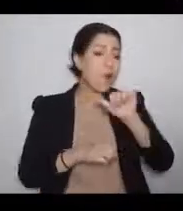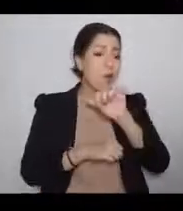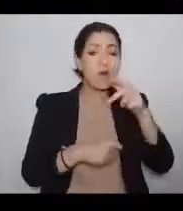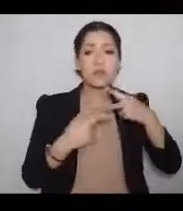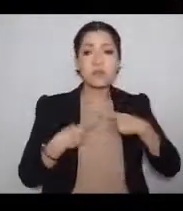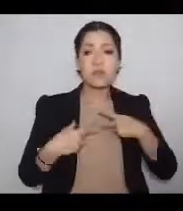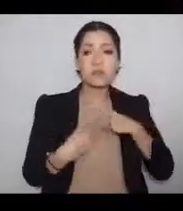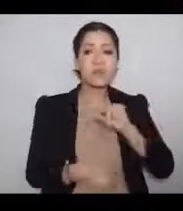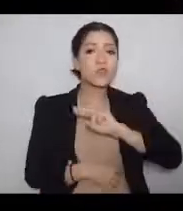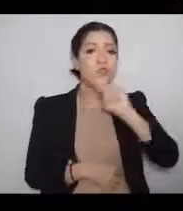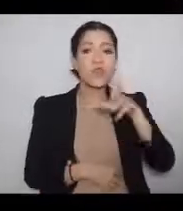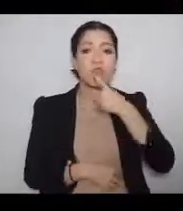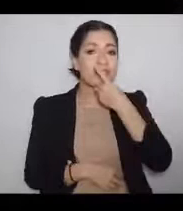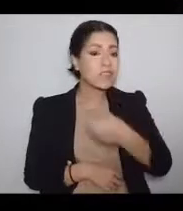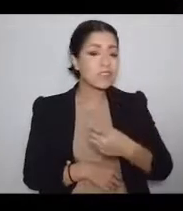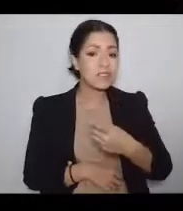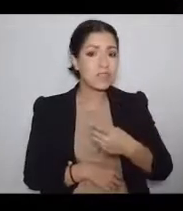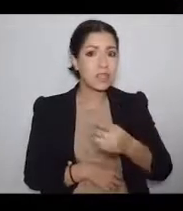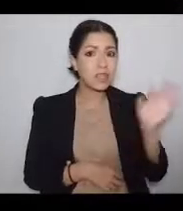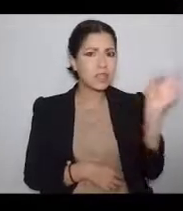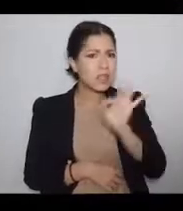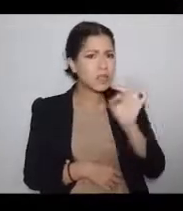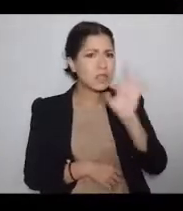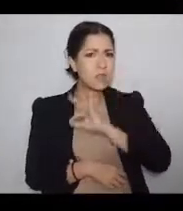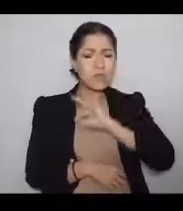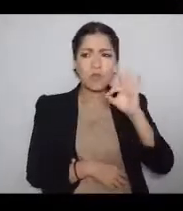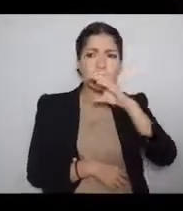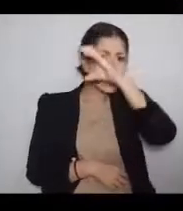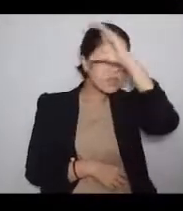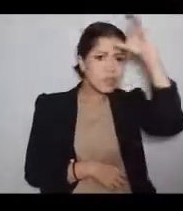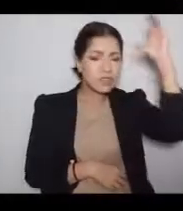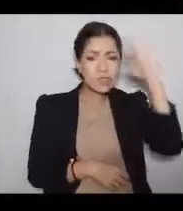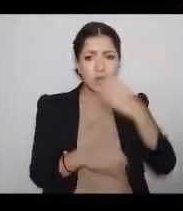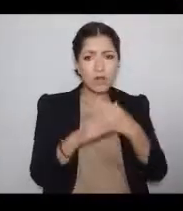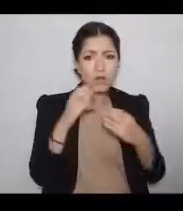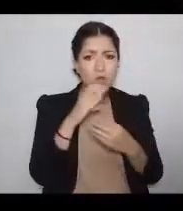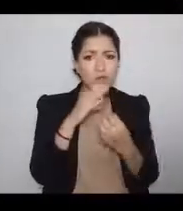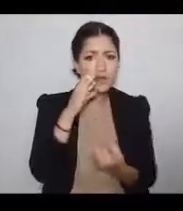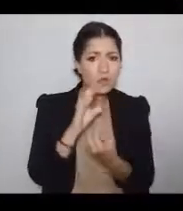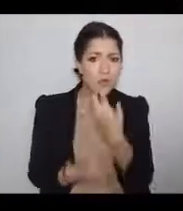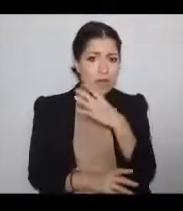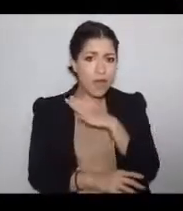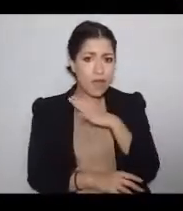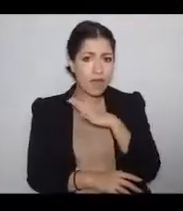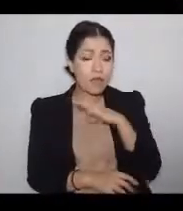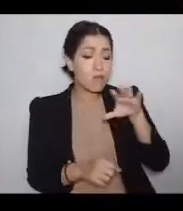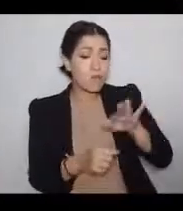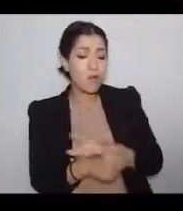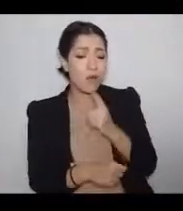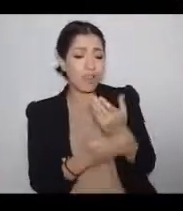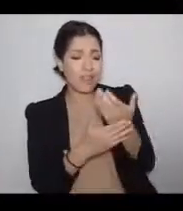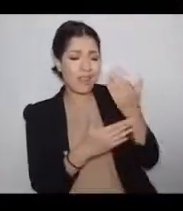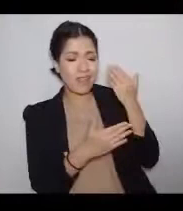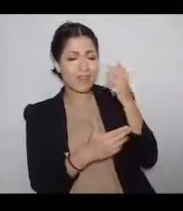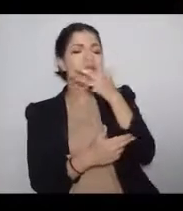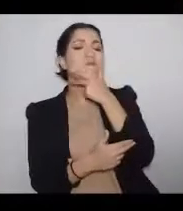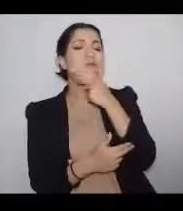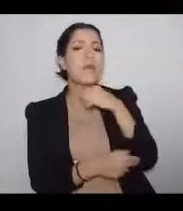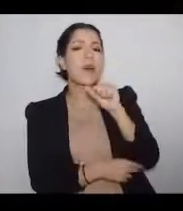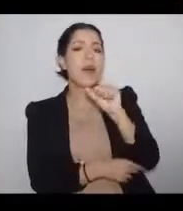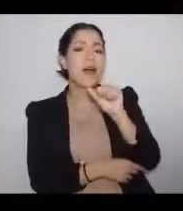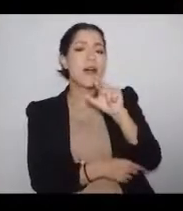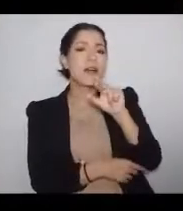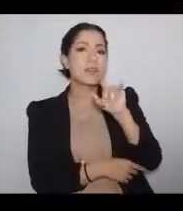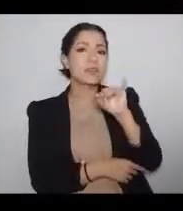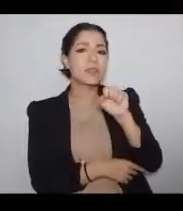había atrevido a afirmar que podía haber algo nuevo en el cielo. Aristóteles pensaba que la creación había terminado,